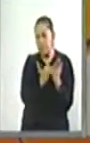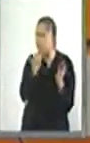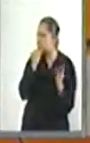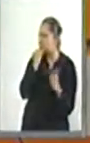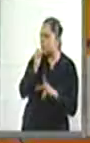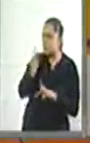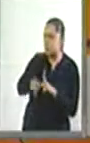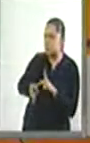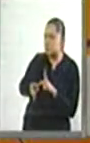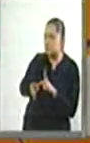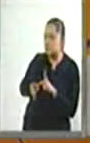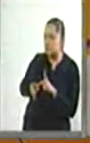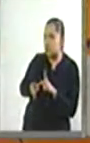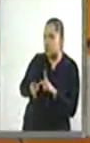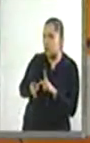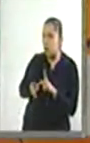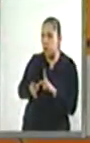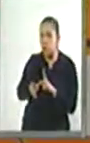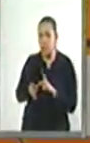Sí. Genera.